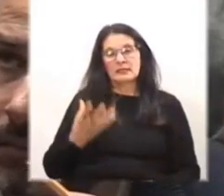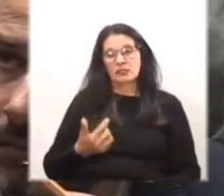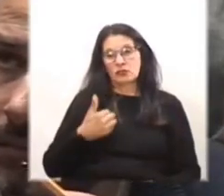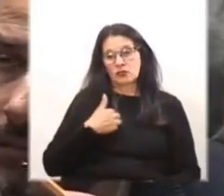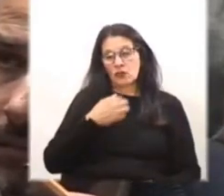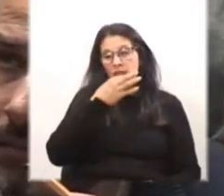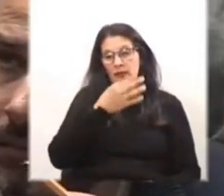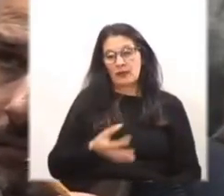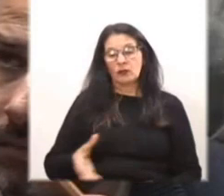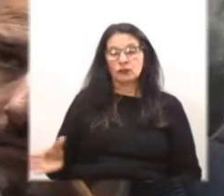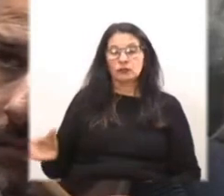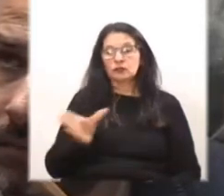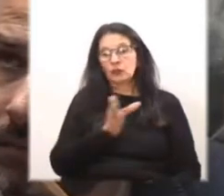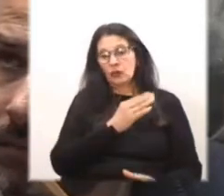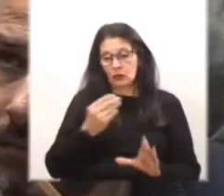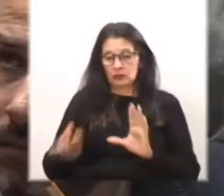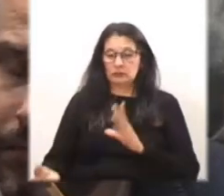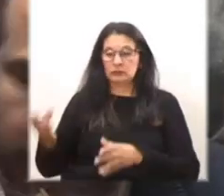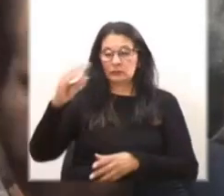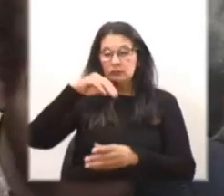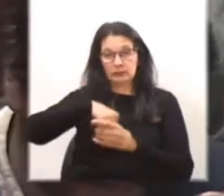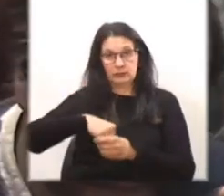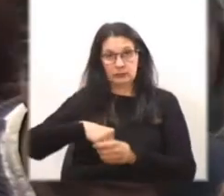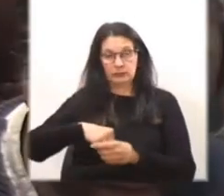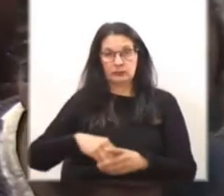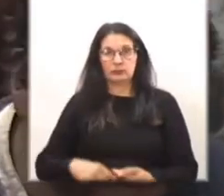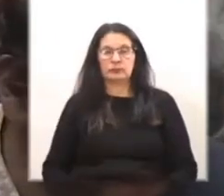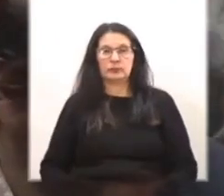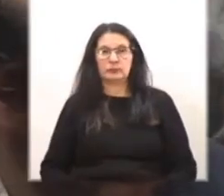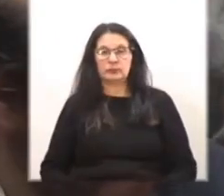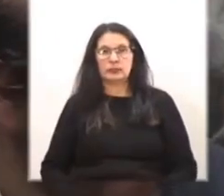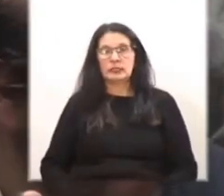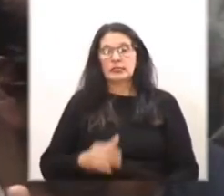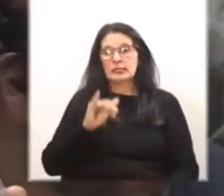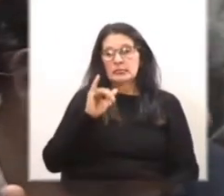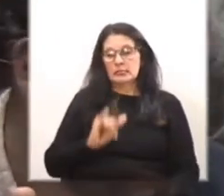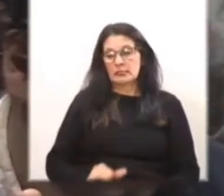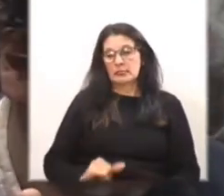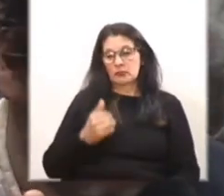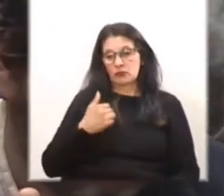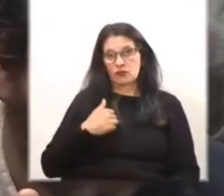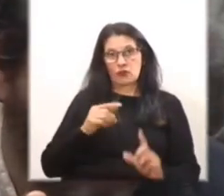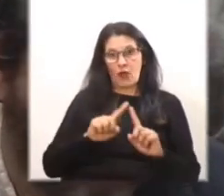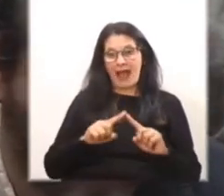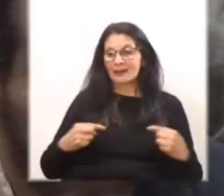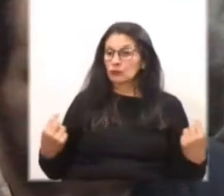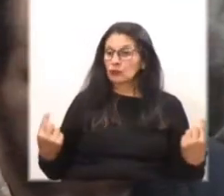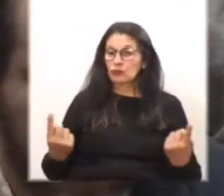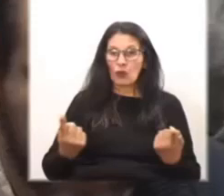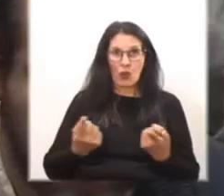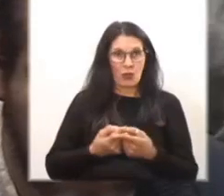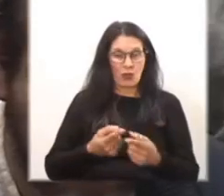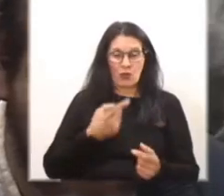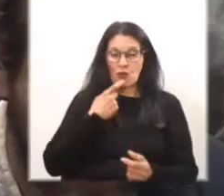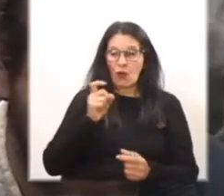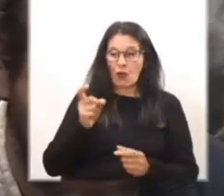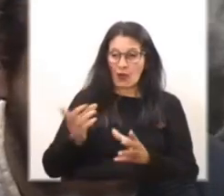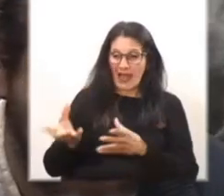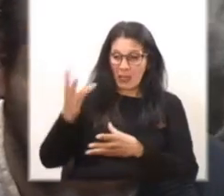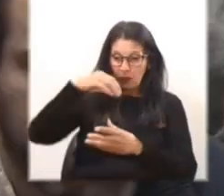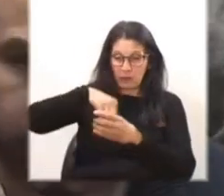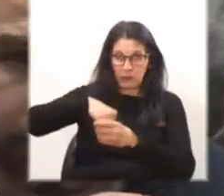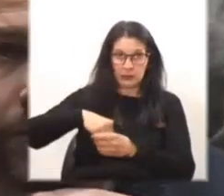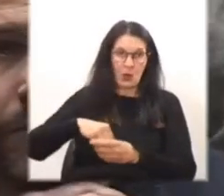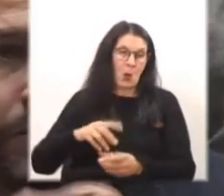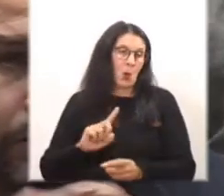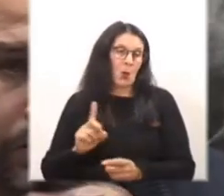bolsa todo el Partido Nacional, sería injusto. Si yo meto en la bolsa a todo el Partido Colorado, sería